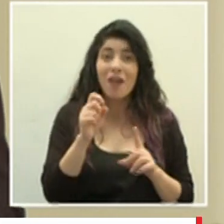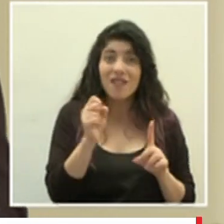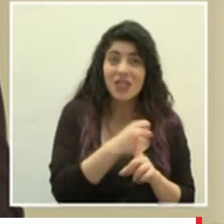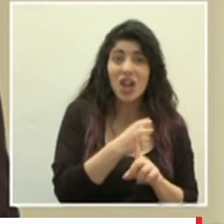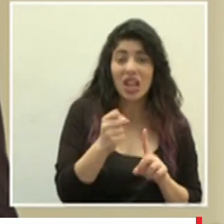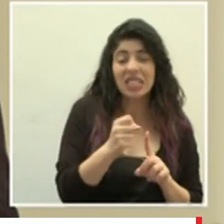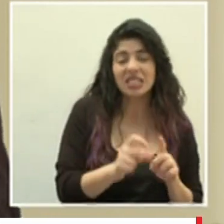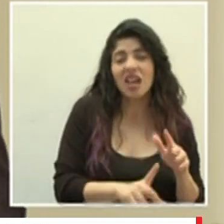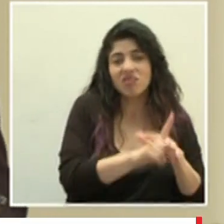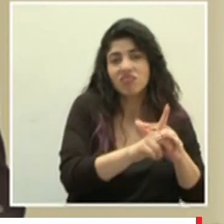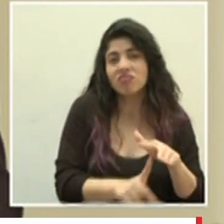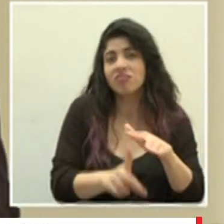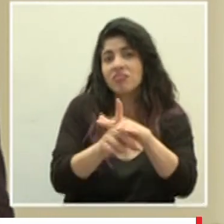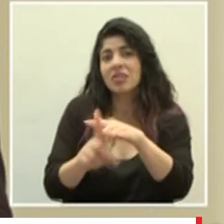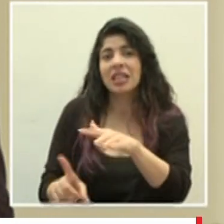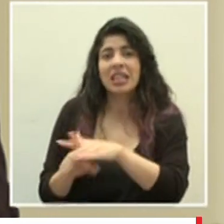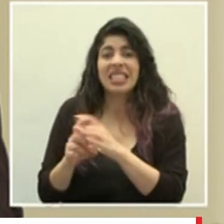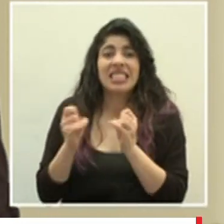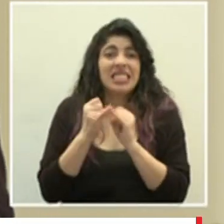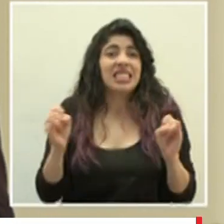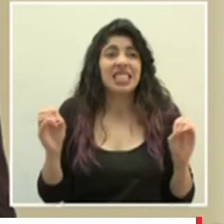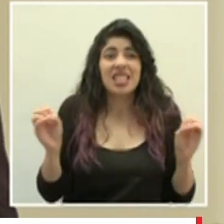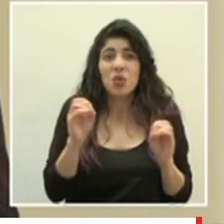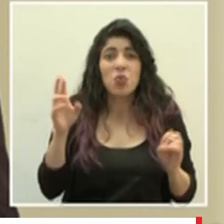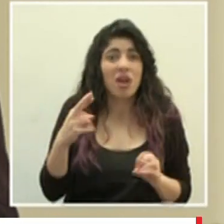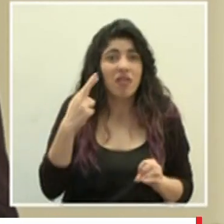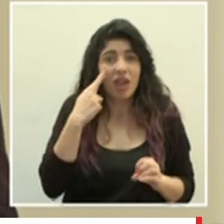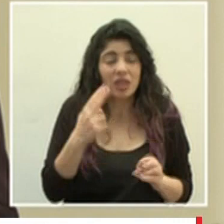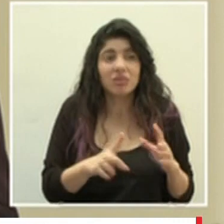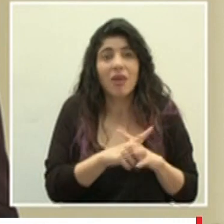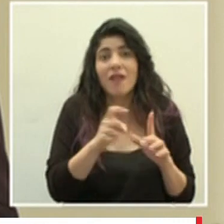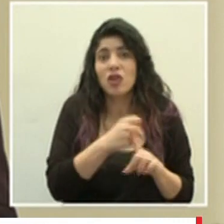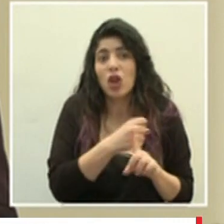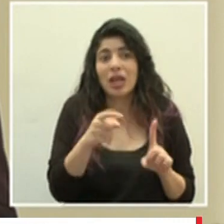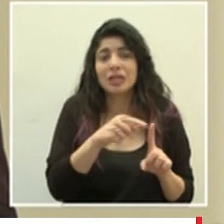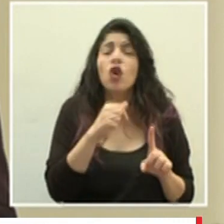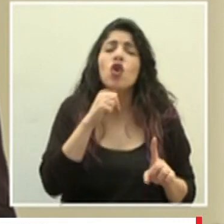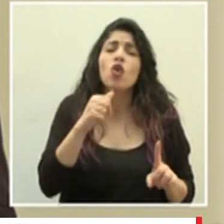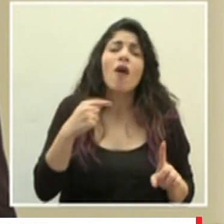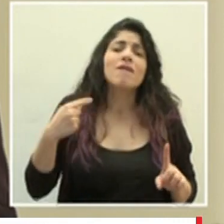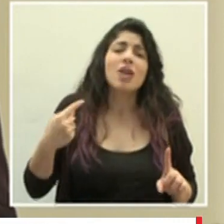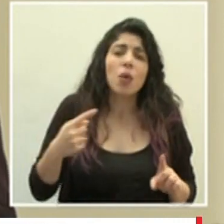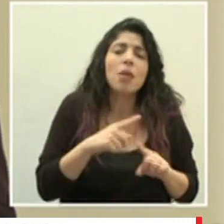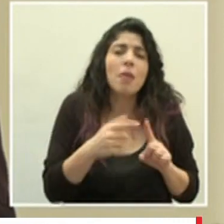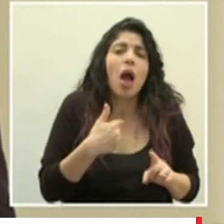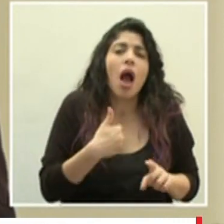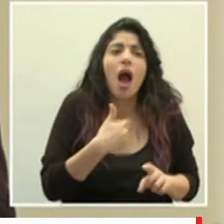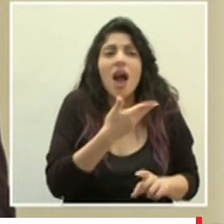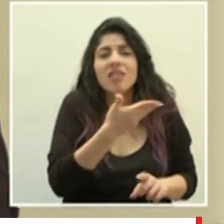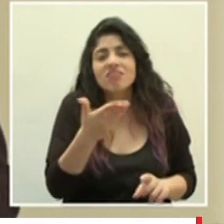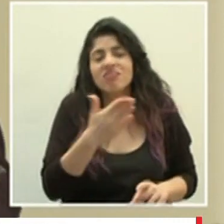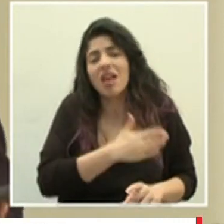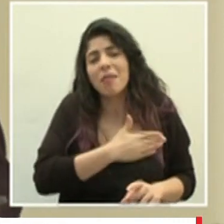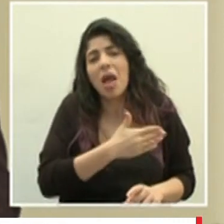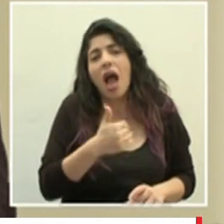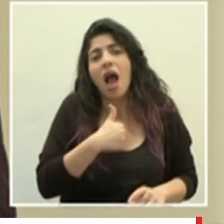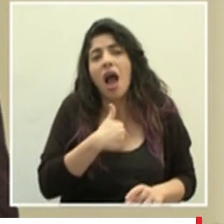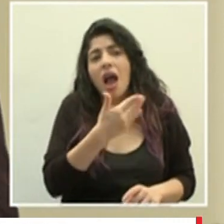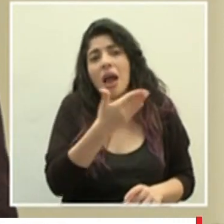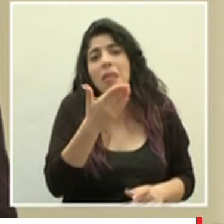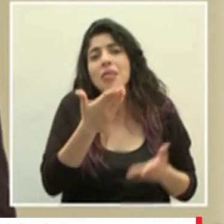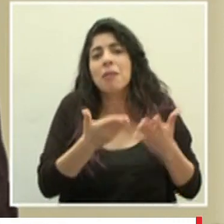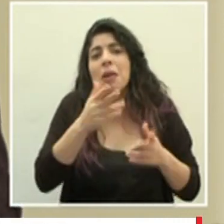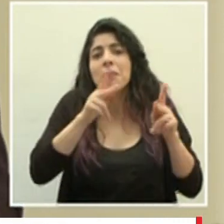siguen presentando sin ningún motivo, sin ninguna causa. No es algo frecuente, pero sí se presentan lamentablemente por personas que